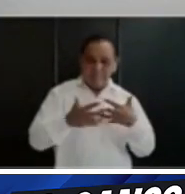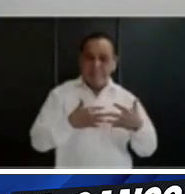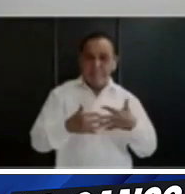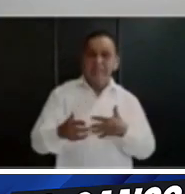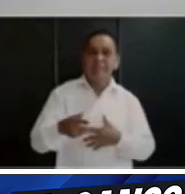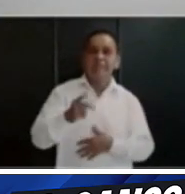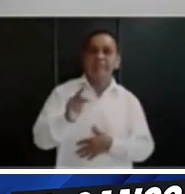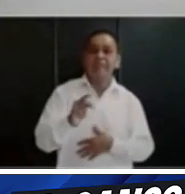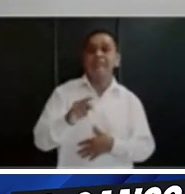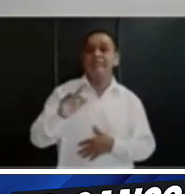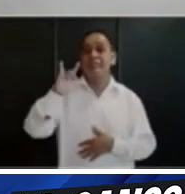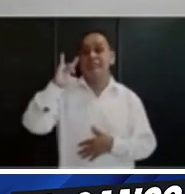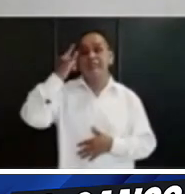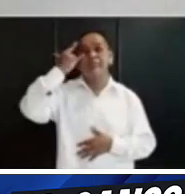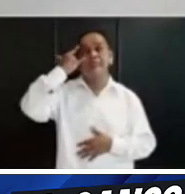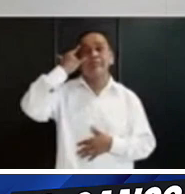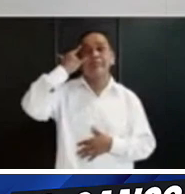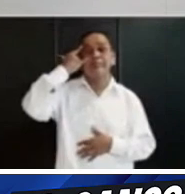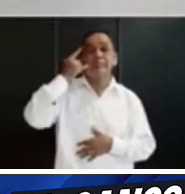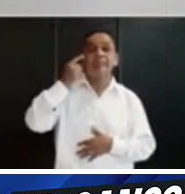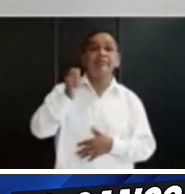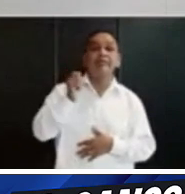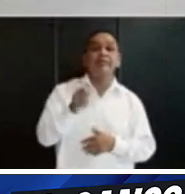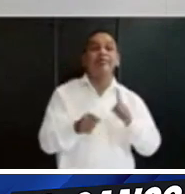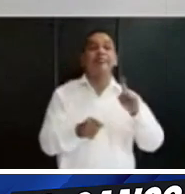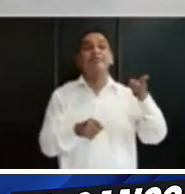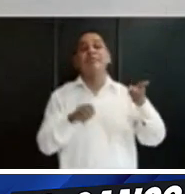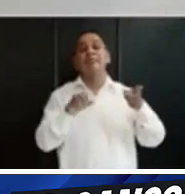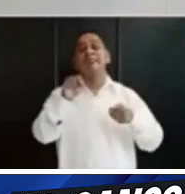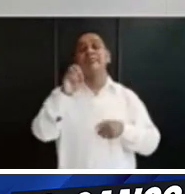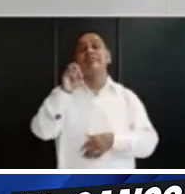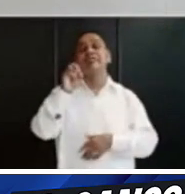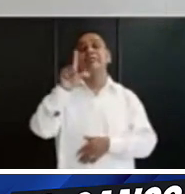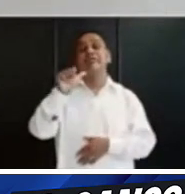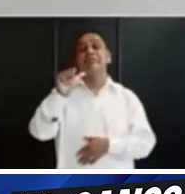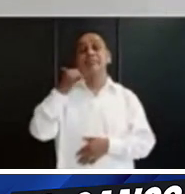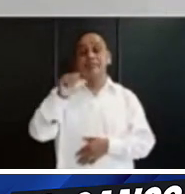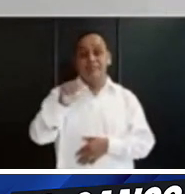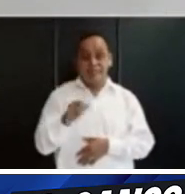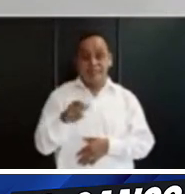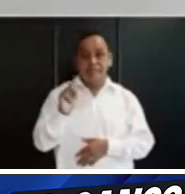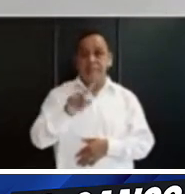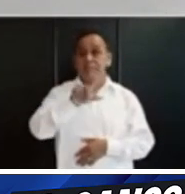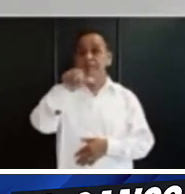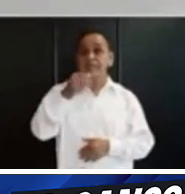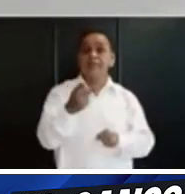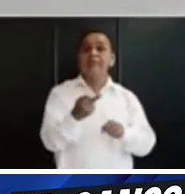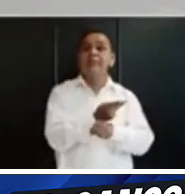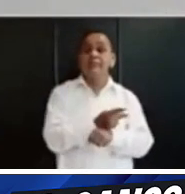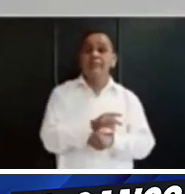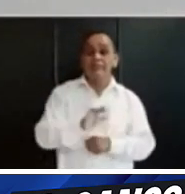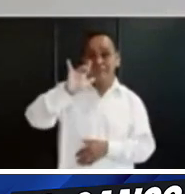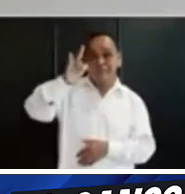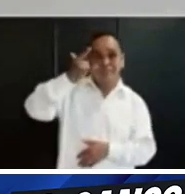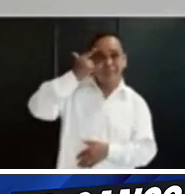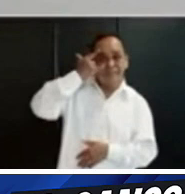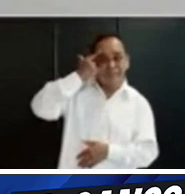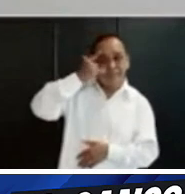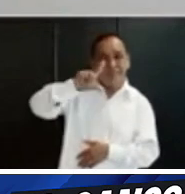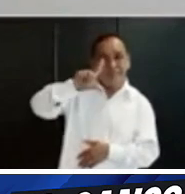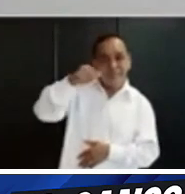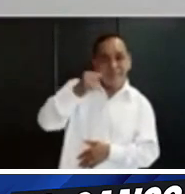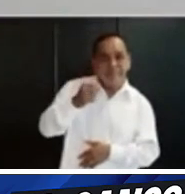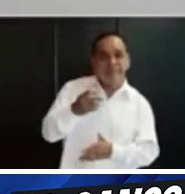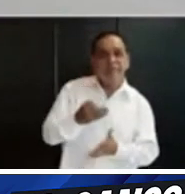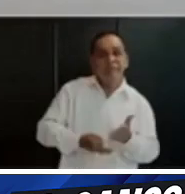Solá. Nada más, lo de Solá ya. Ok. Luego vas a resolver Campeche, que